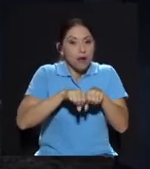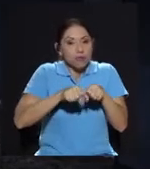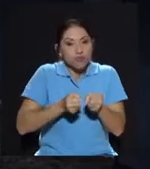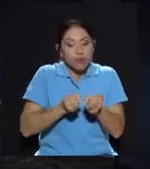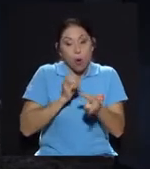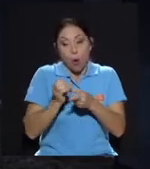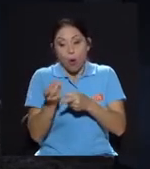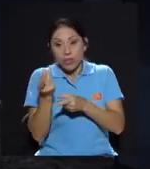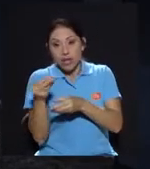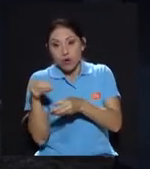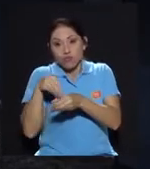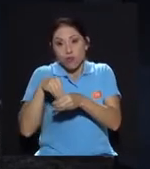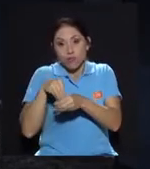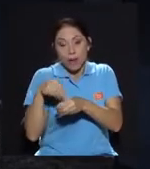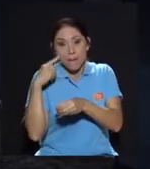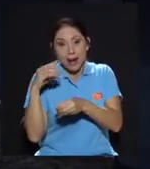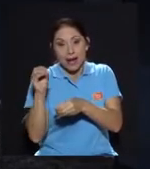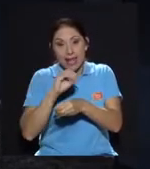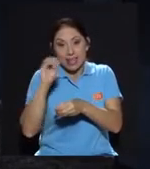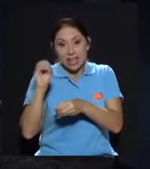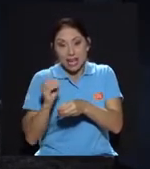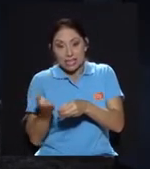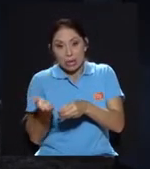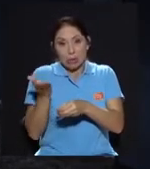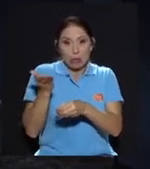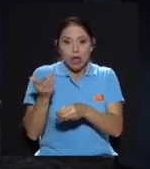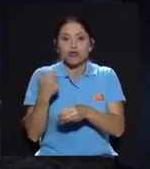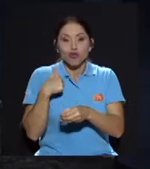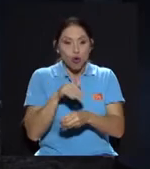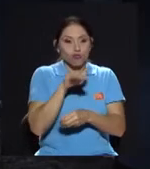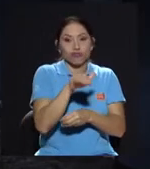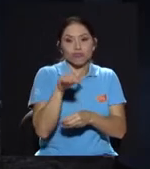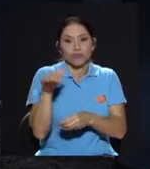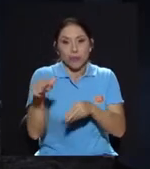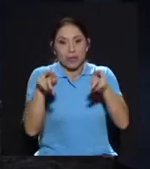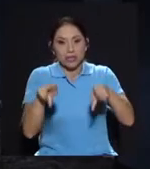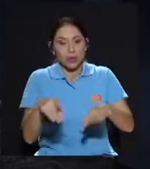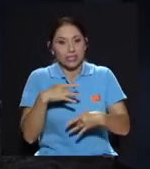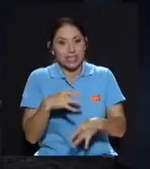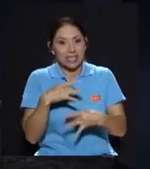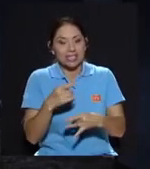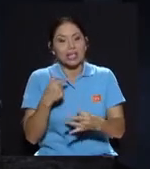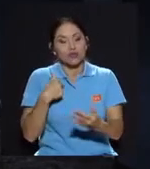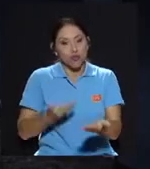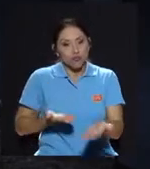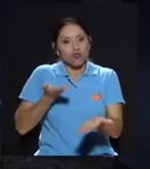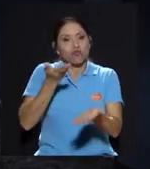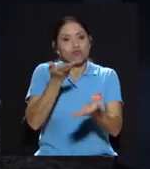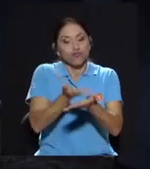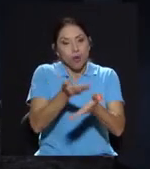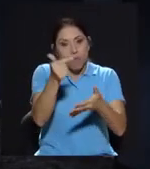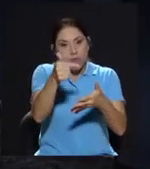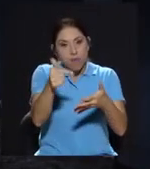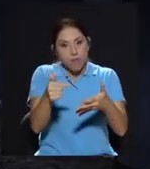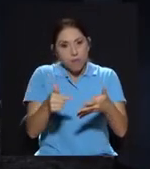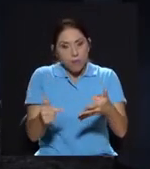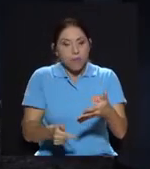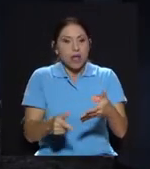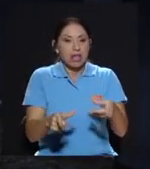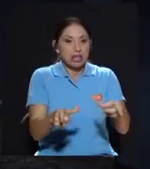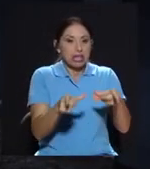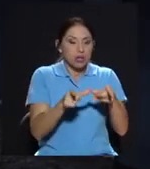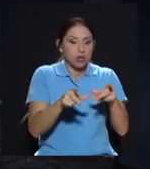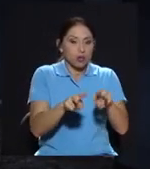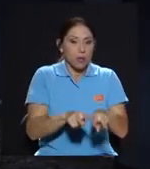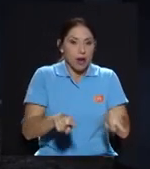interés o algún tipo de beneficio pues yo me acercaba de esas personas interesadas y les ofrecían los productos los los títulos valores